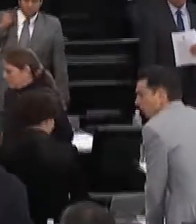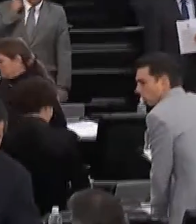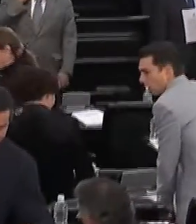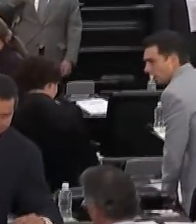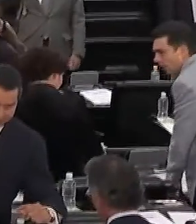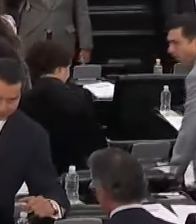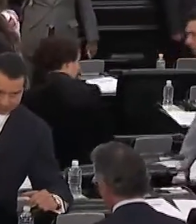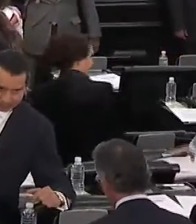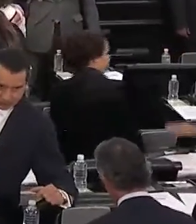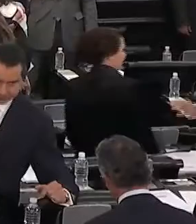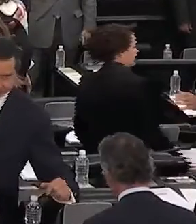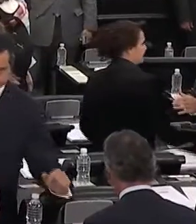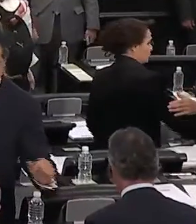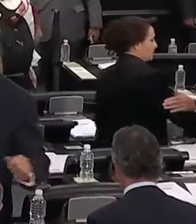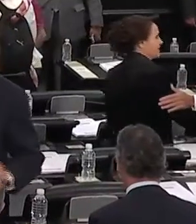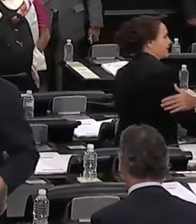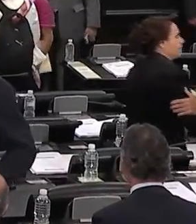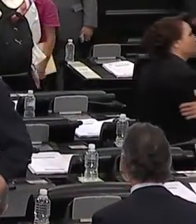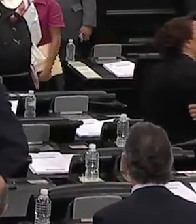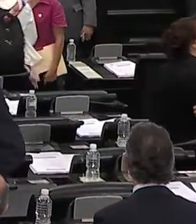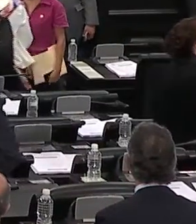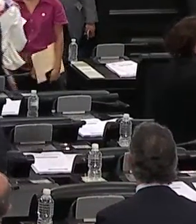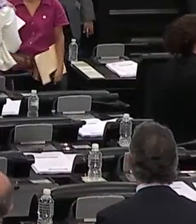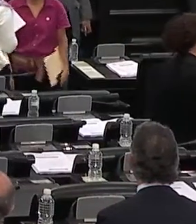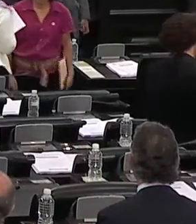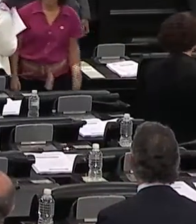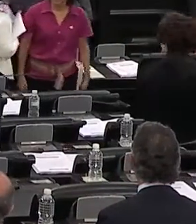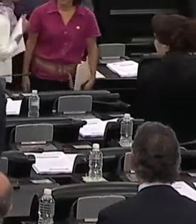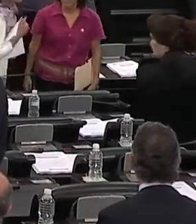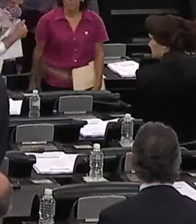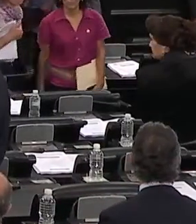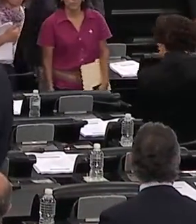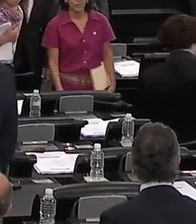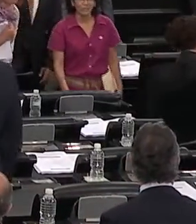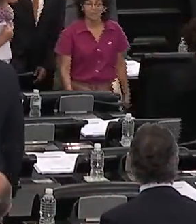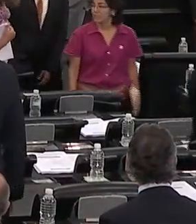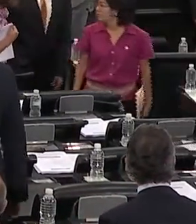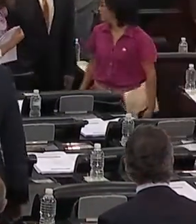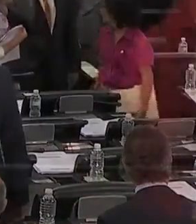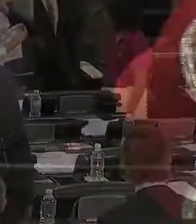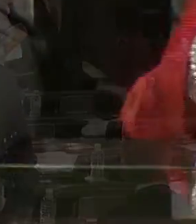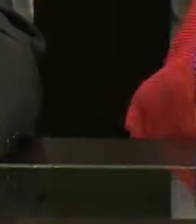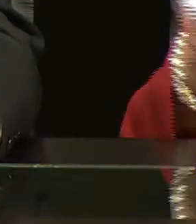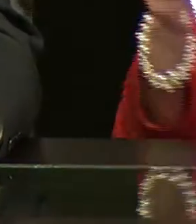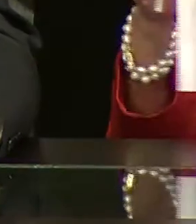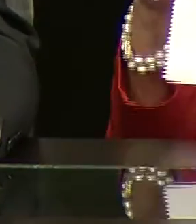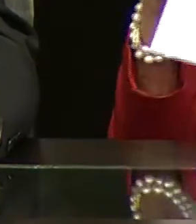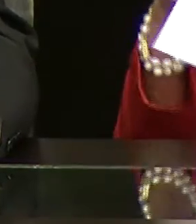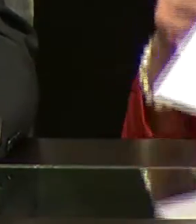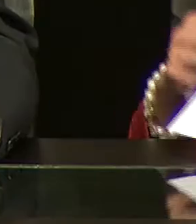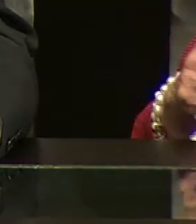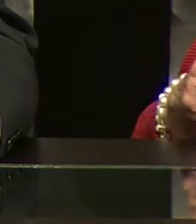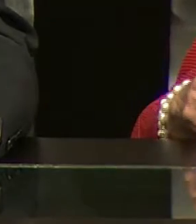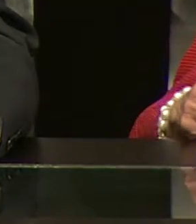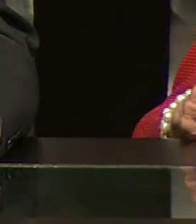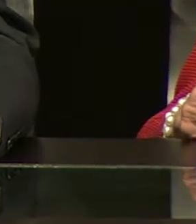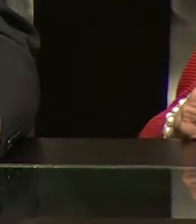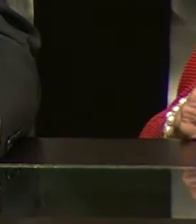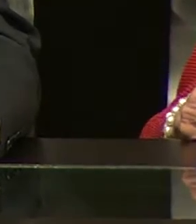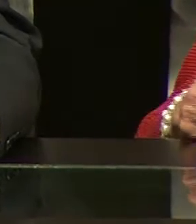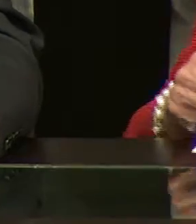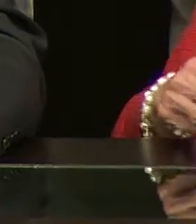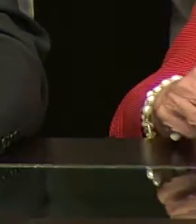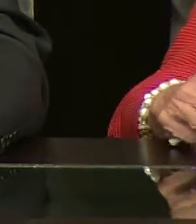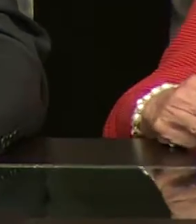Pido a la Secretaría haga del conocimiento de esta presidencia el resultado del cómputo de asistencia de las y